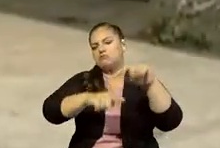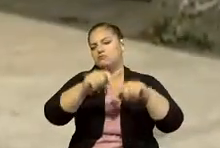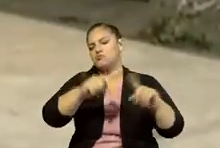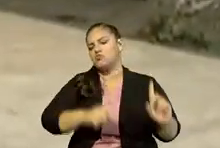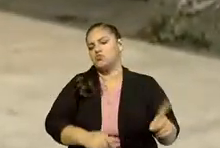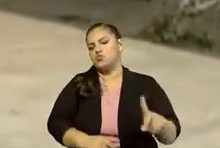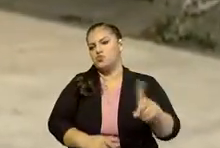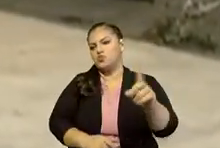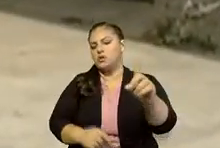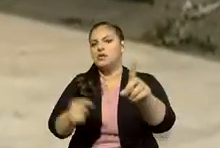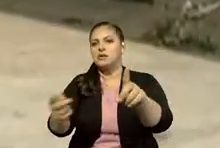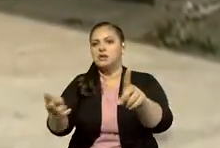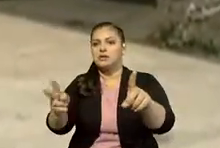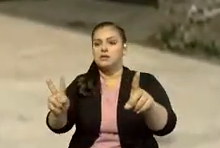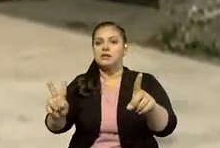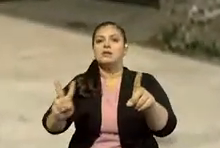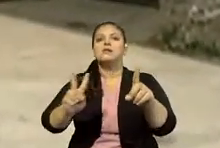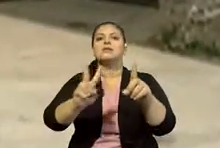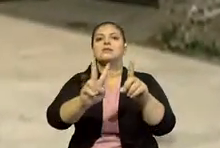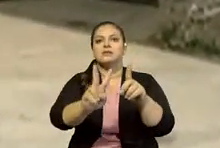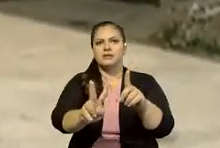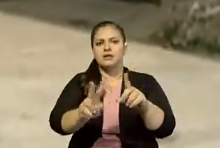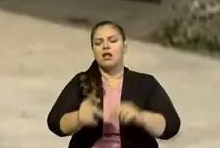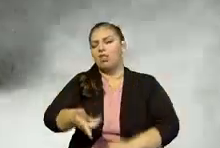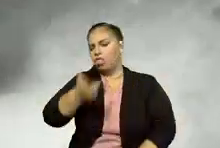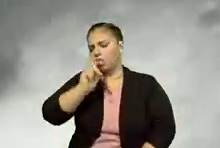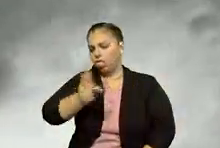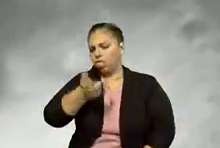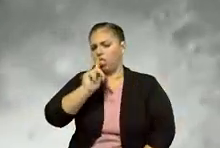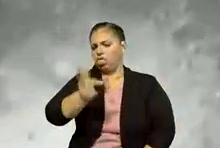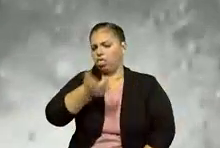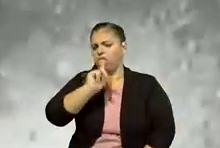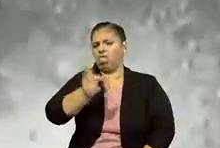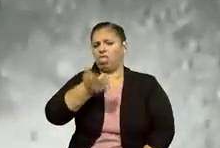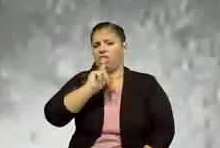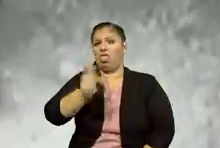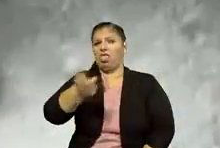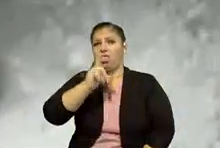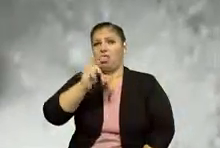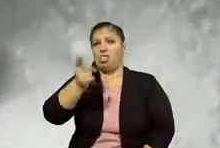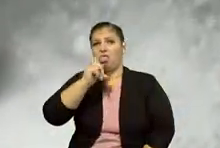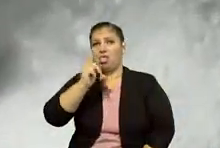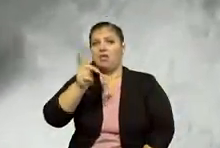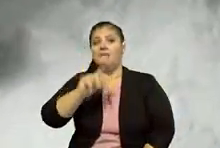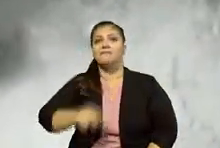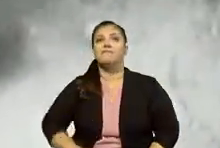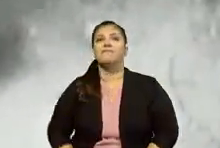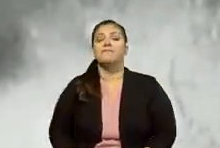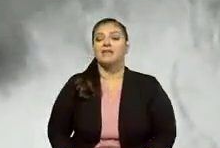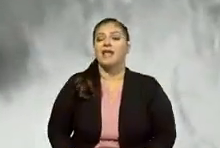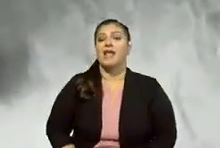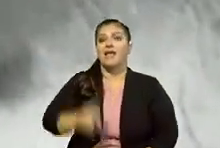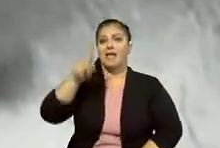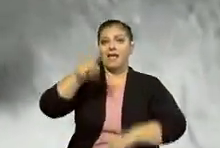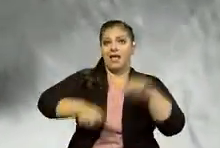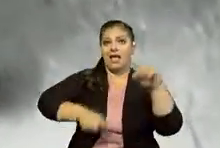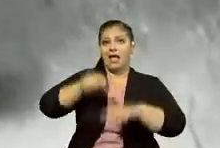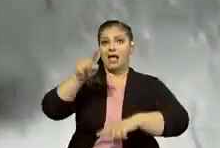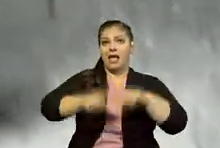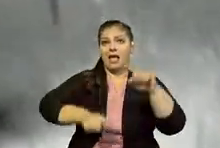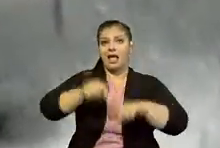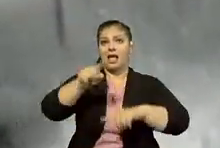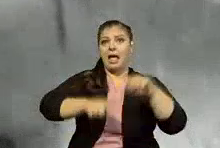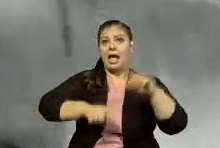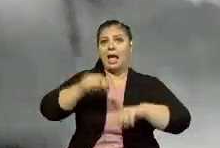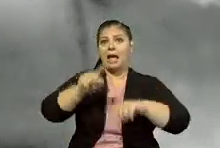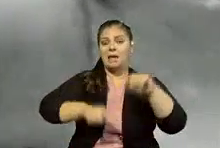domicilio se encontraban varias personas bebiendo alcohol. Asegura que se sorprendió cuando una amiga suya salió gritando consignas